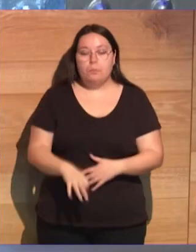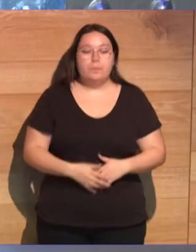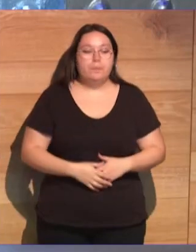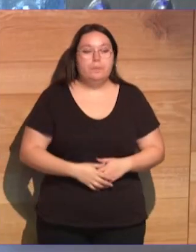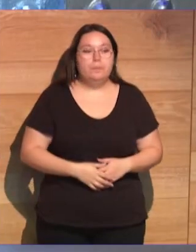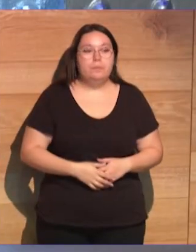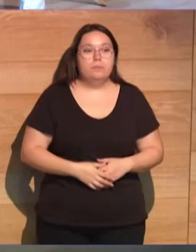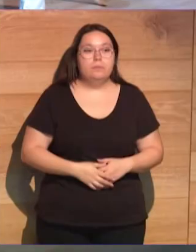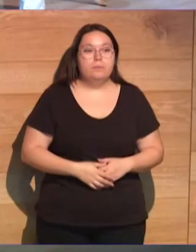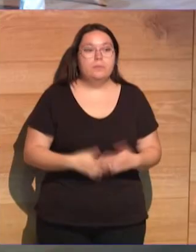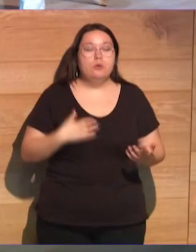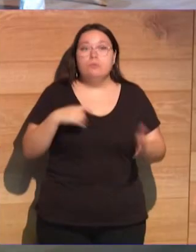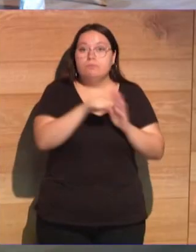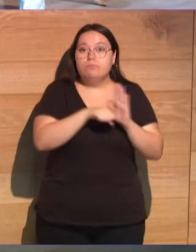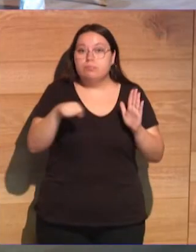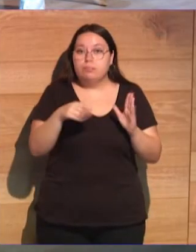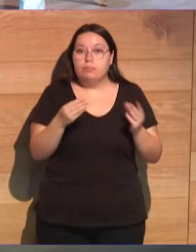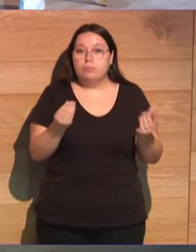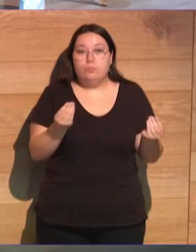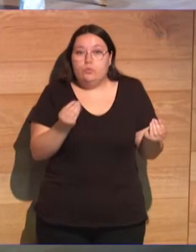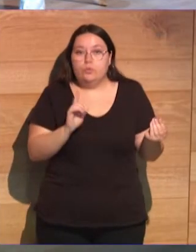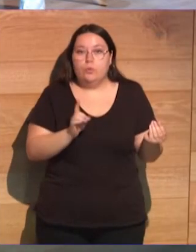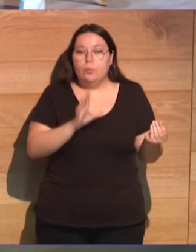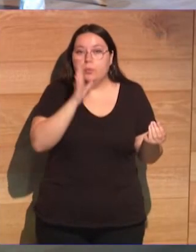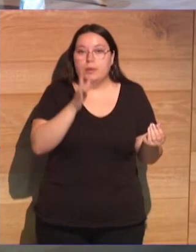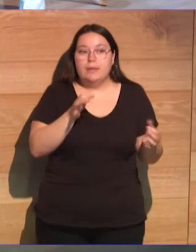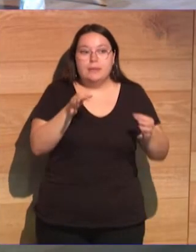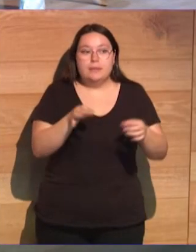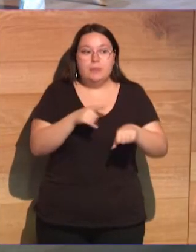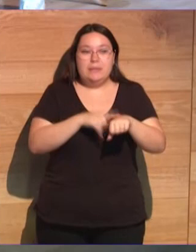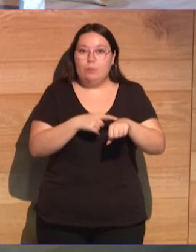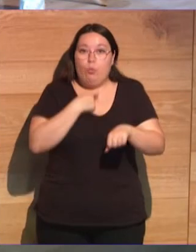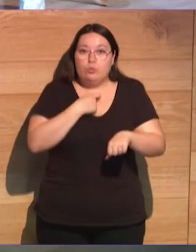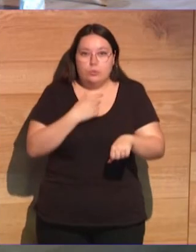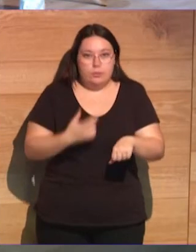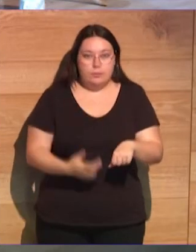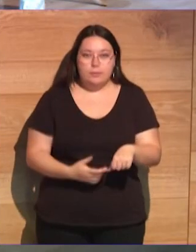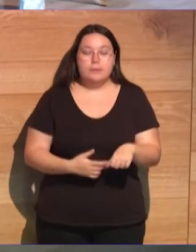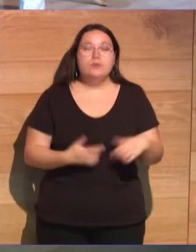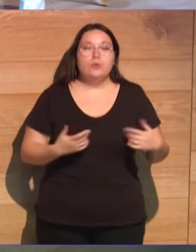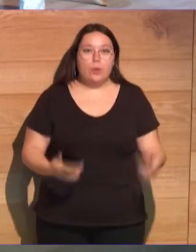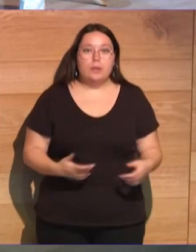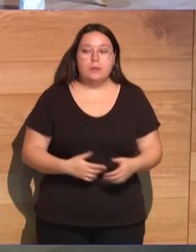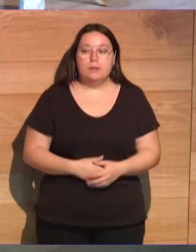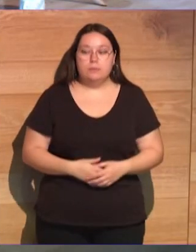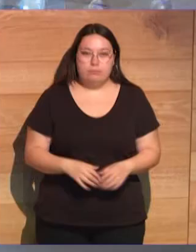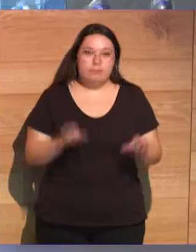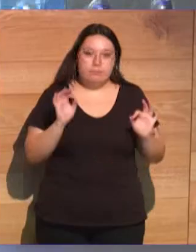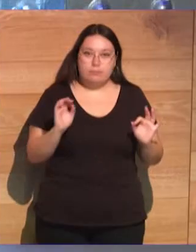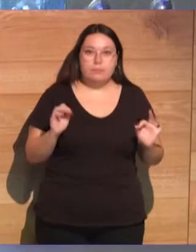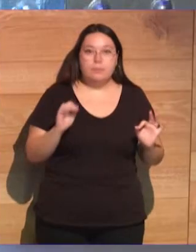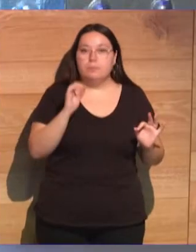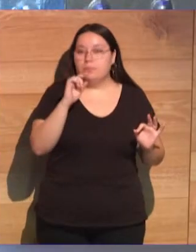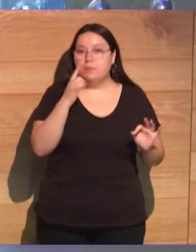Y, por supuesto, no quiero enrollarme mucho más porque, además, siempre vamos con el tiempo justo después y, por supuesto, me gustaría